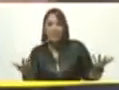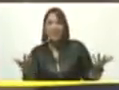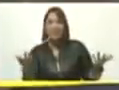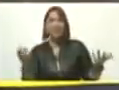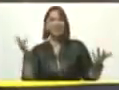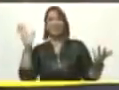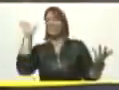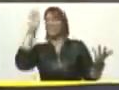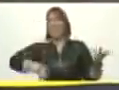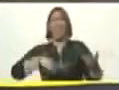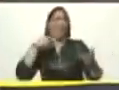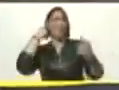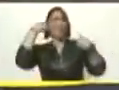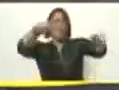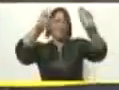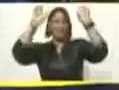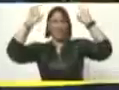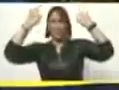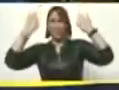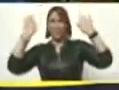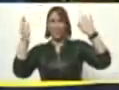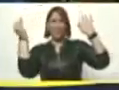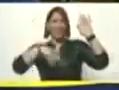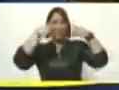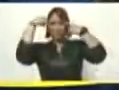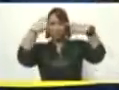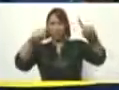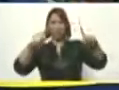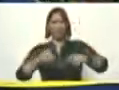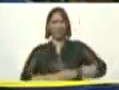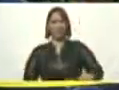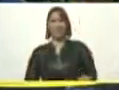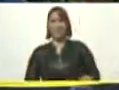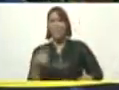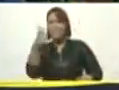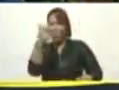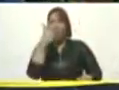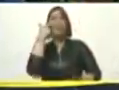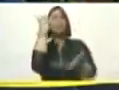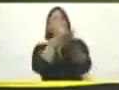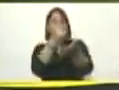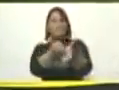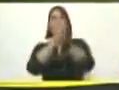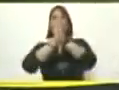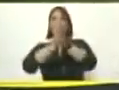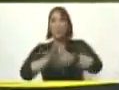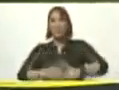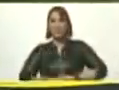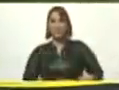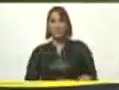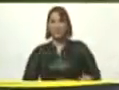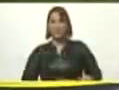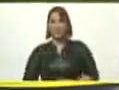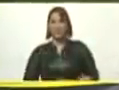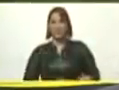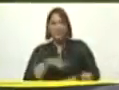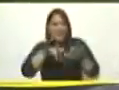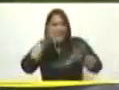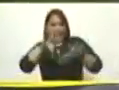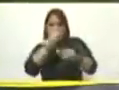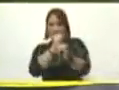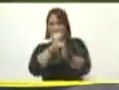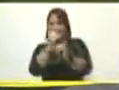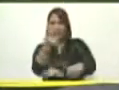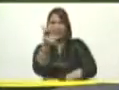estás perdido estás más perdido que dijo elimber Búscalo ahí Escalona Google Google Google